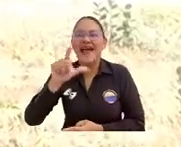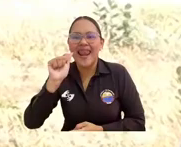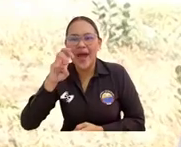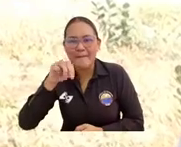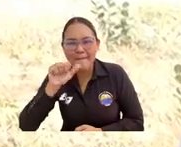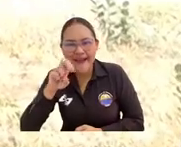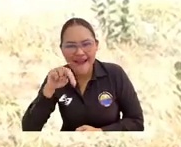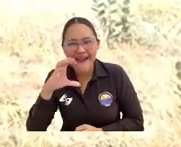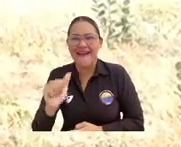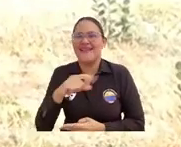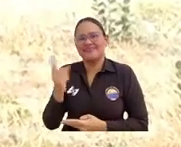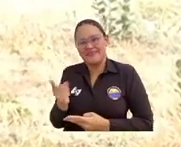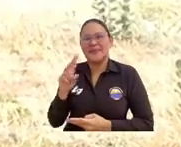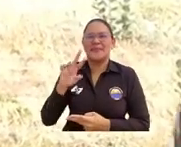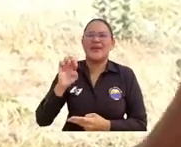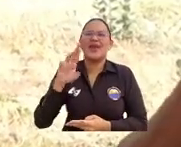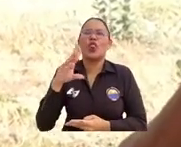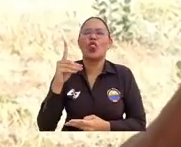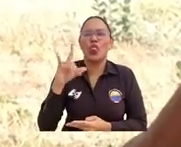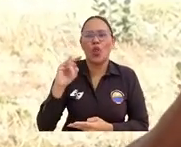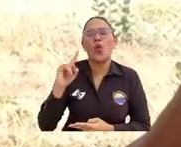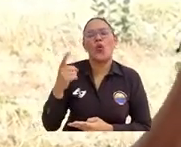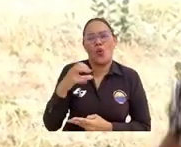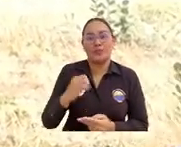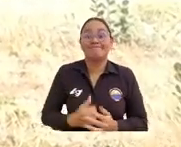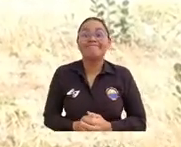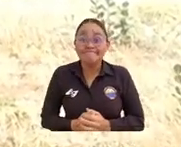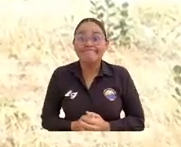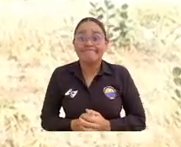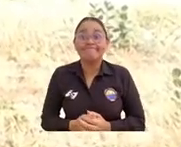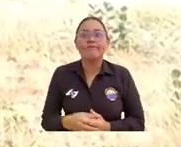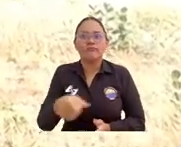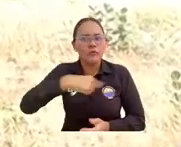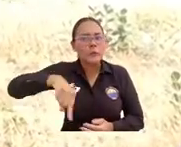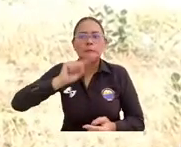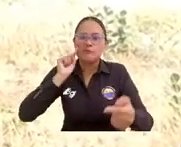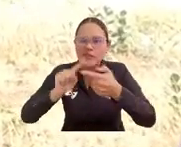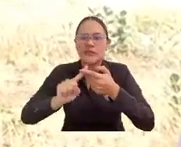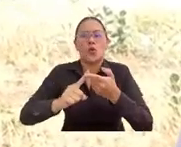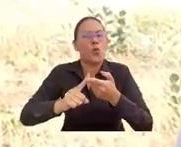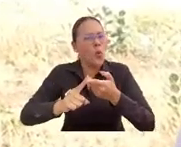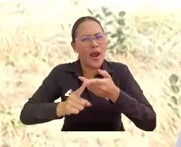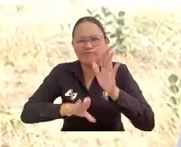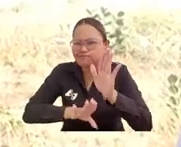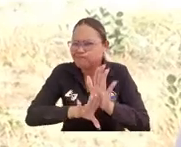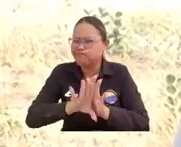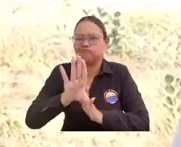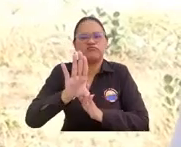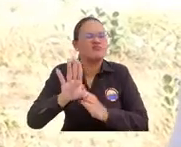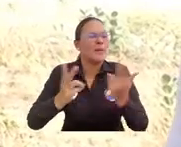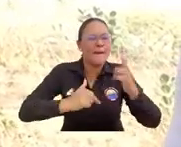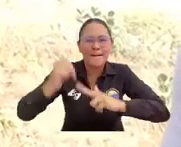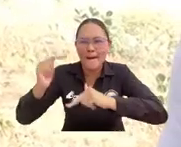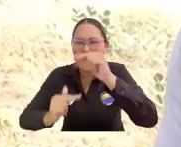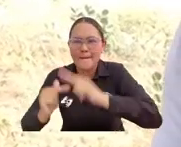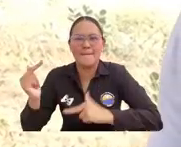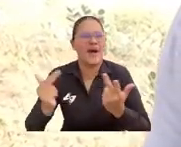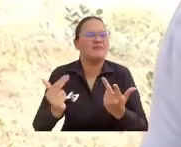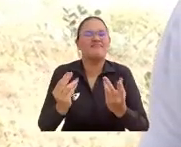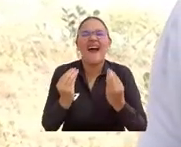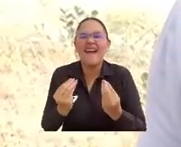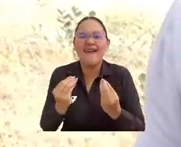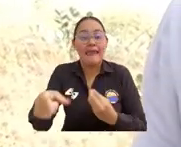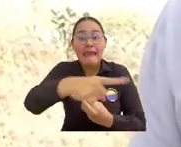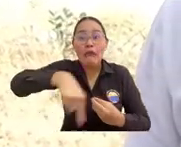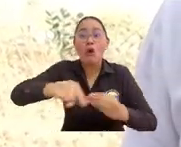Avanzando para que sigamos desarrollando esta gran estrategia de seguridad que tiene que ver con infraestructura, con crecimiento, para